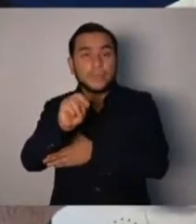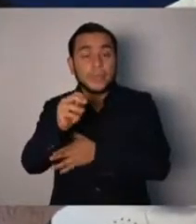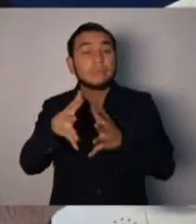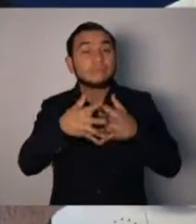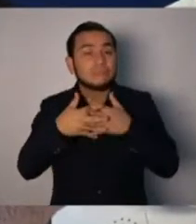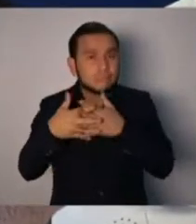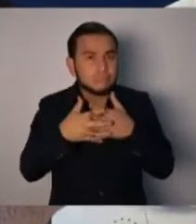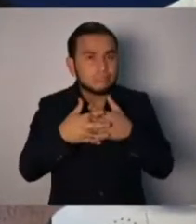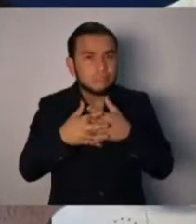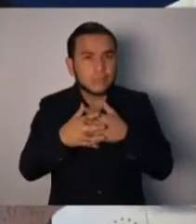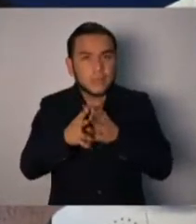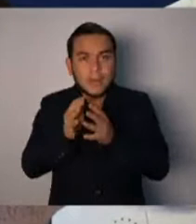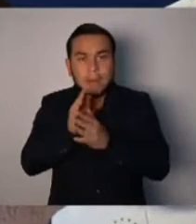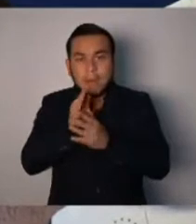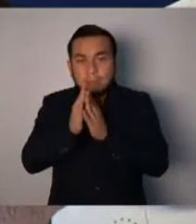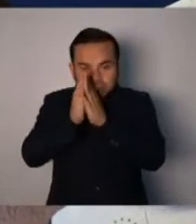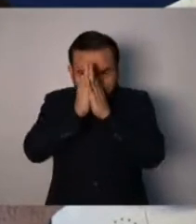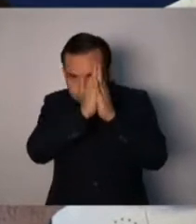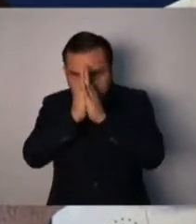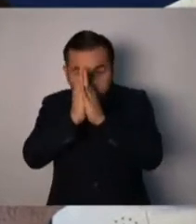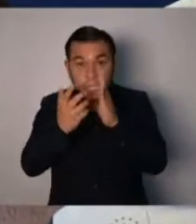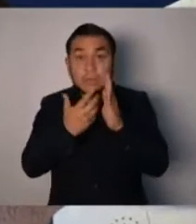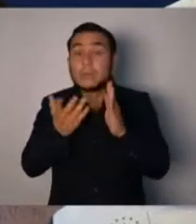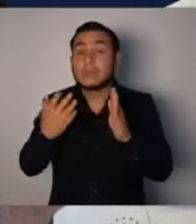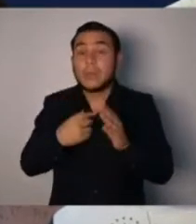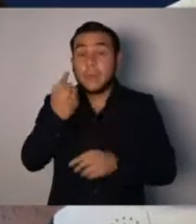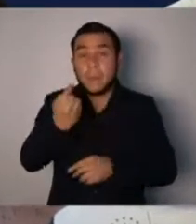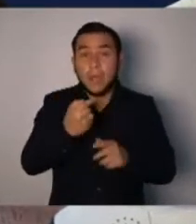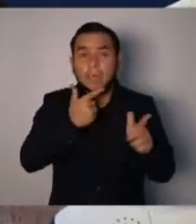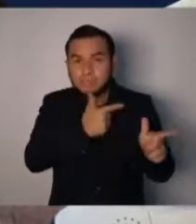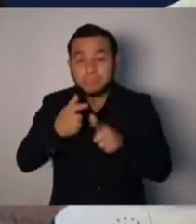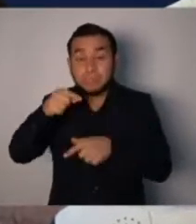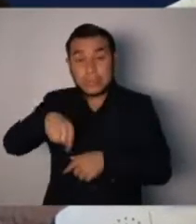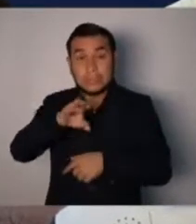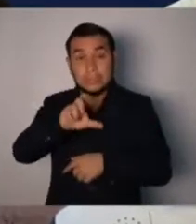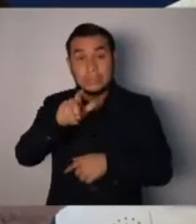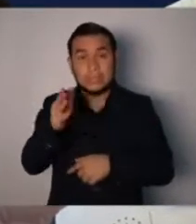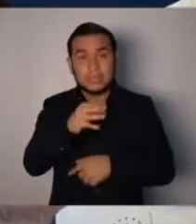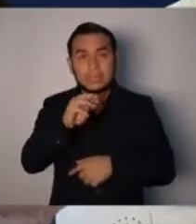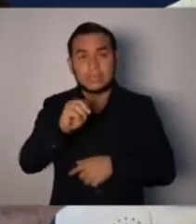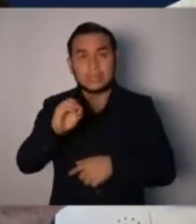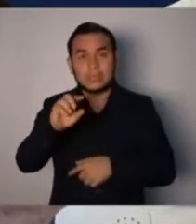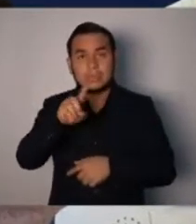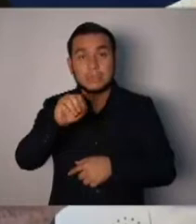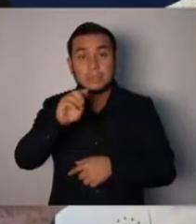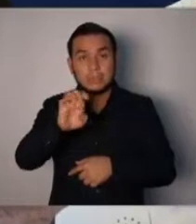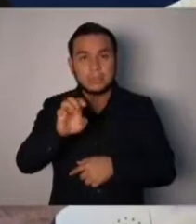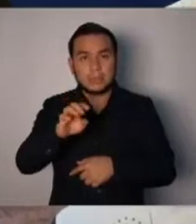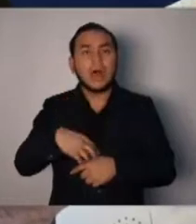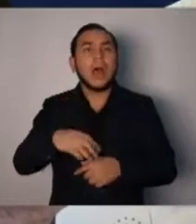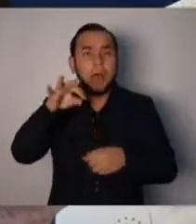a encubrir a los asesinos de la masacre hermoso té y el voto para este tuvieron nuestro